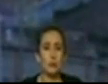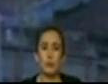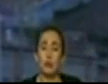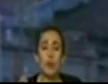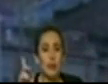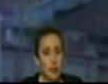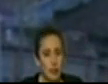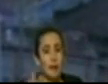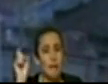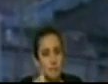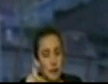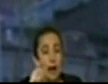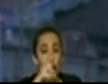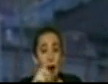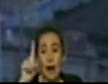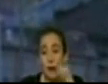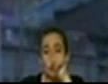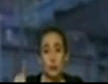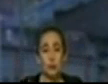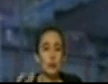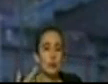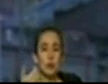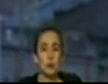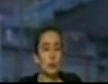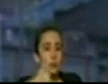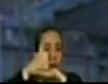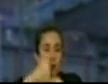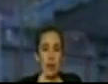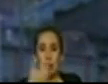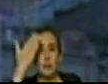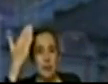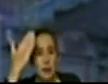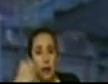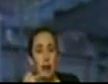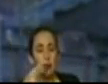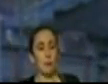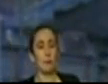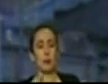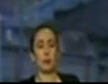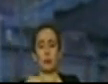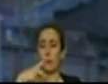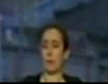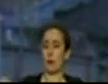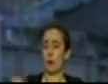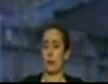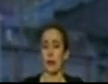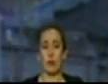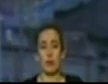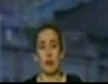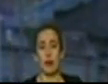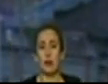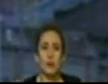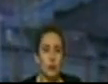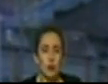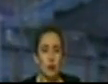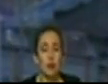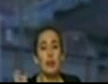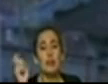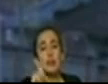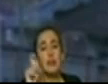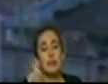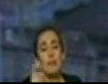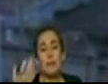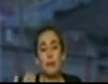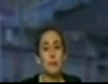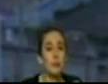hechos respetando las normas de bioseguridad, tanto para quienes están a cargo del traslado como